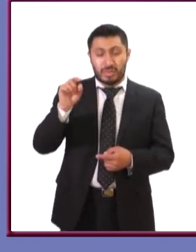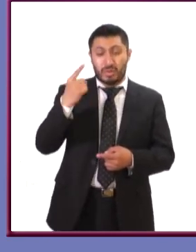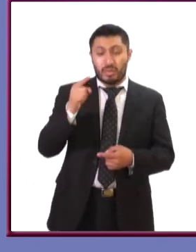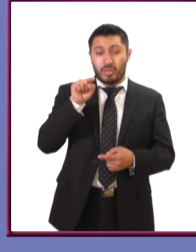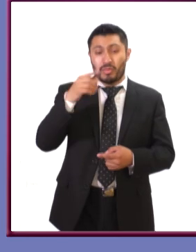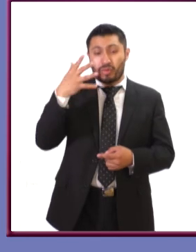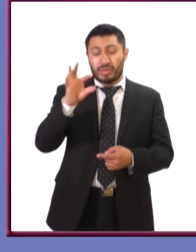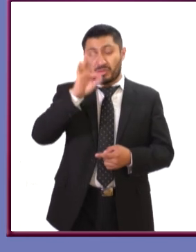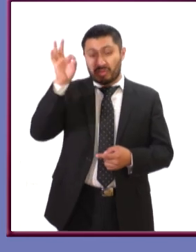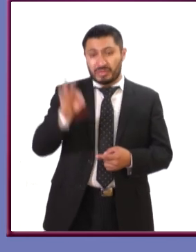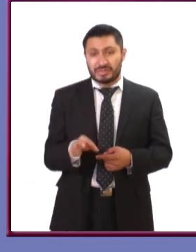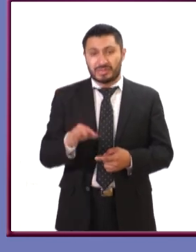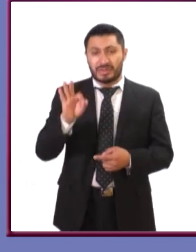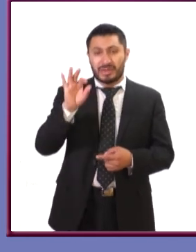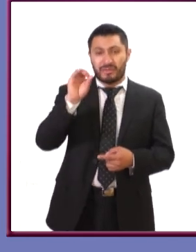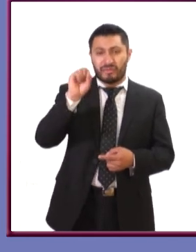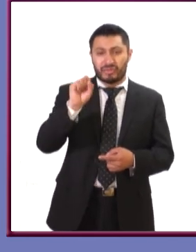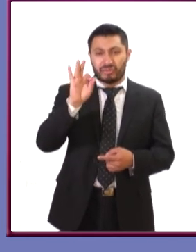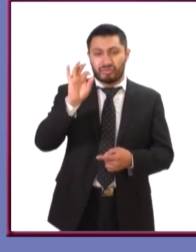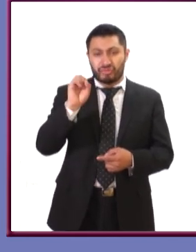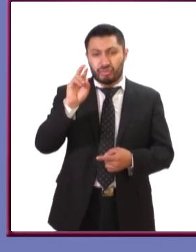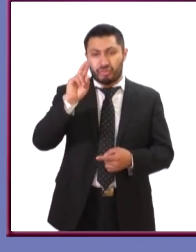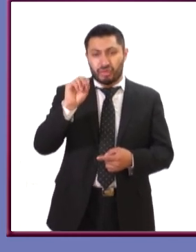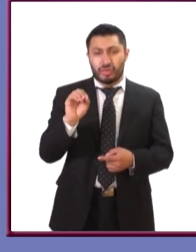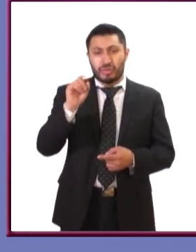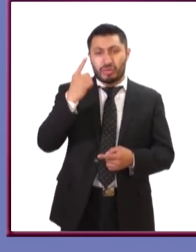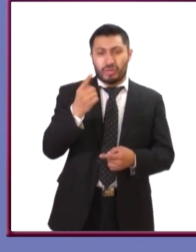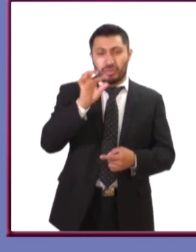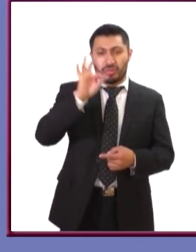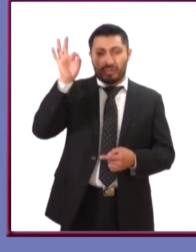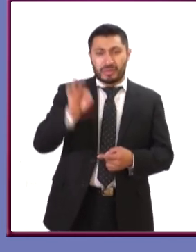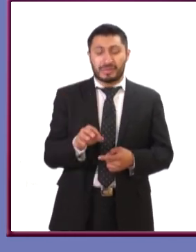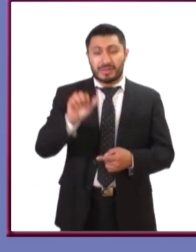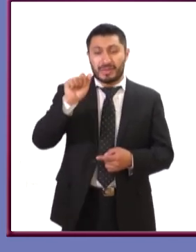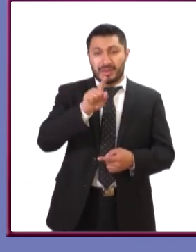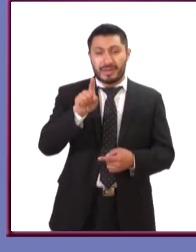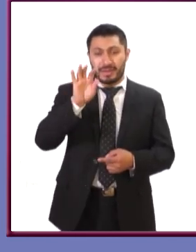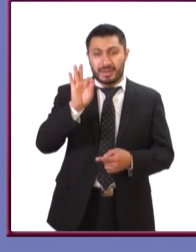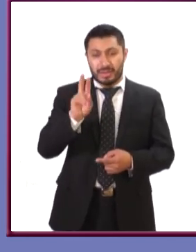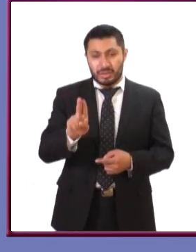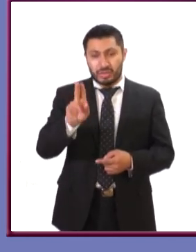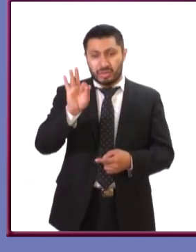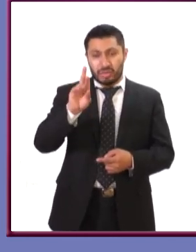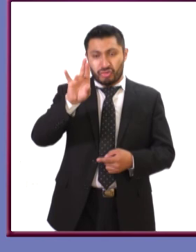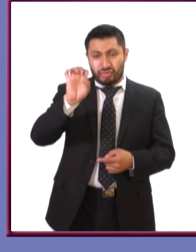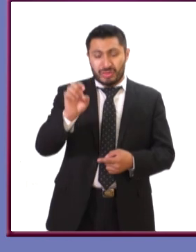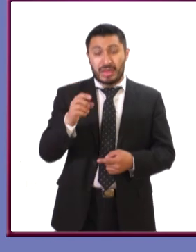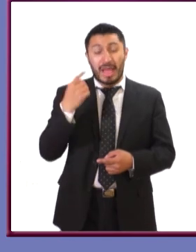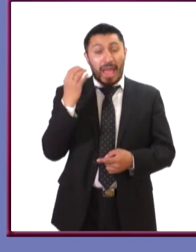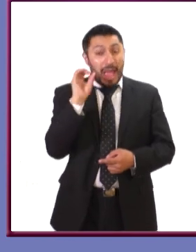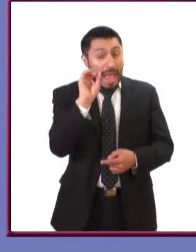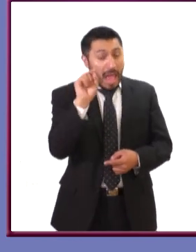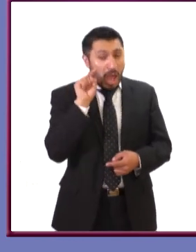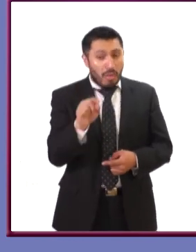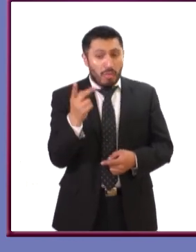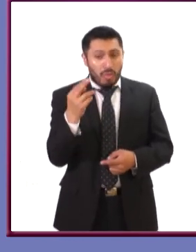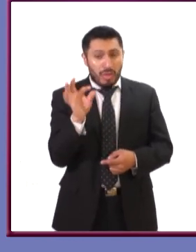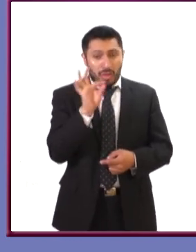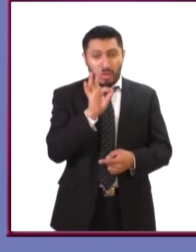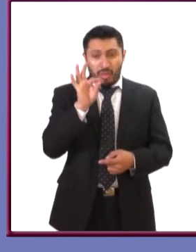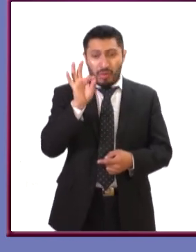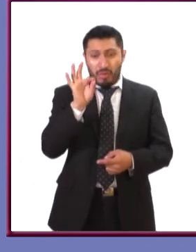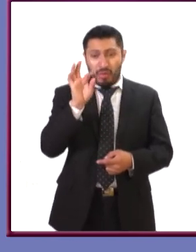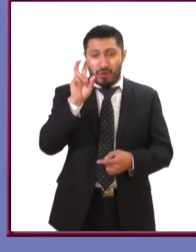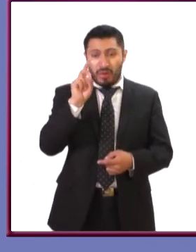si tenemos 1% de fósforo. De azufre 0.25%, que es bien poquito. Aquí